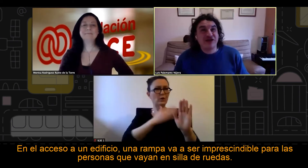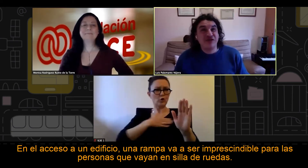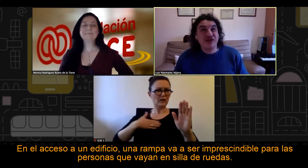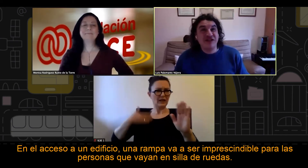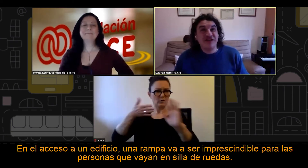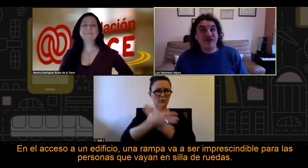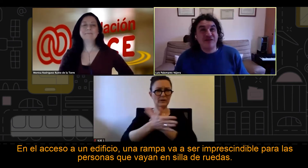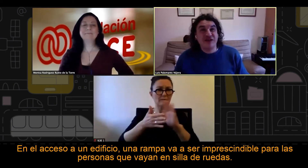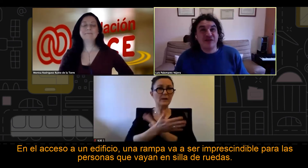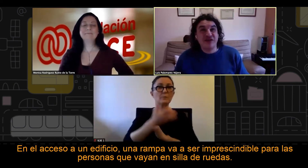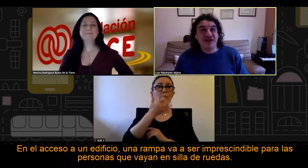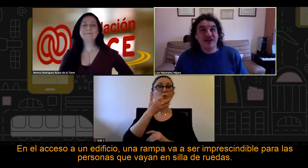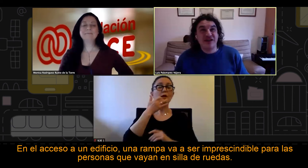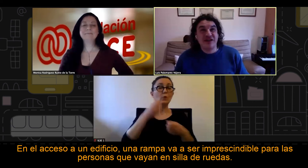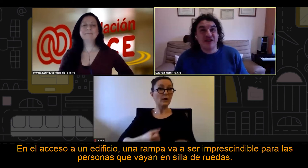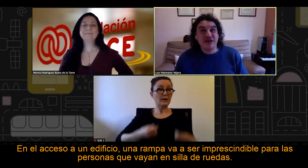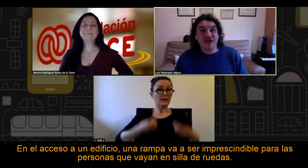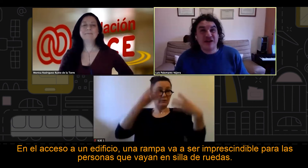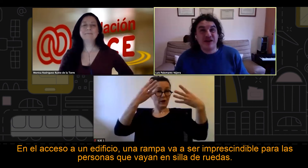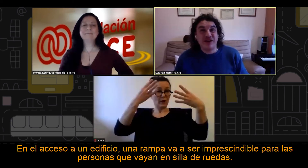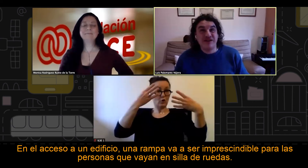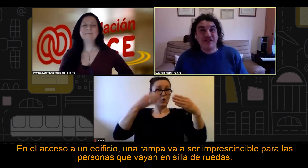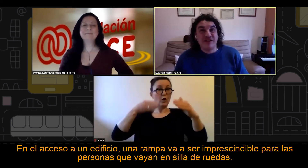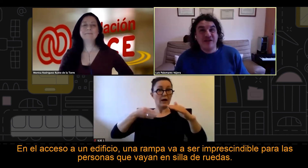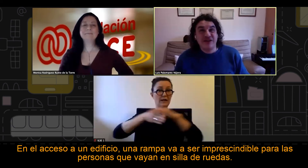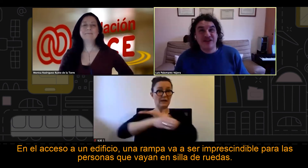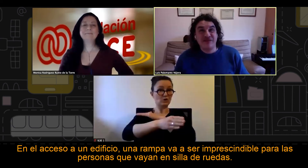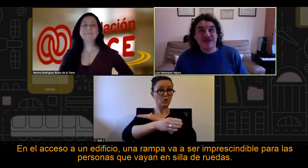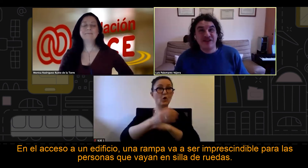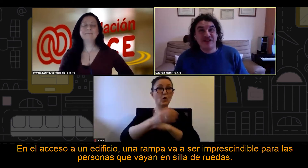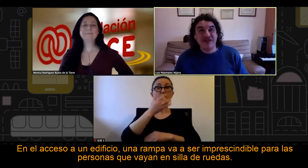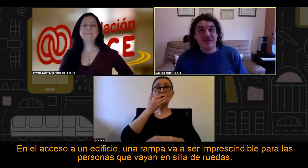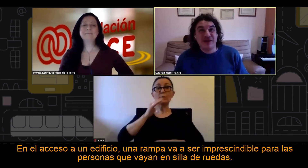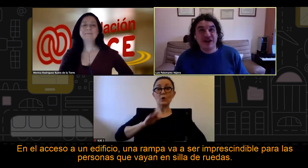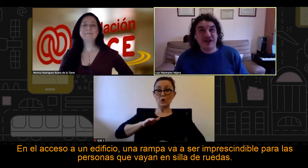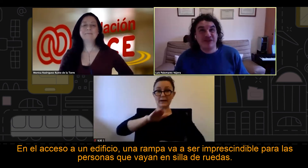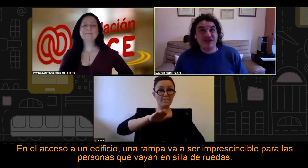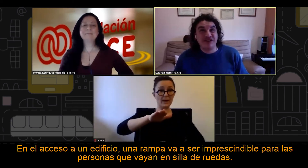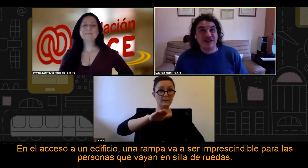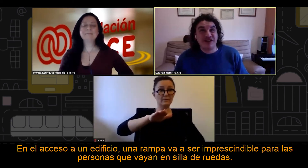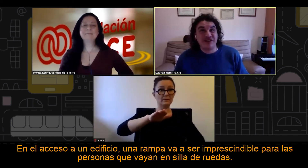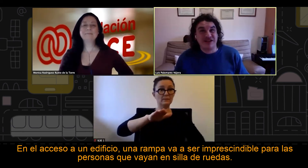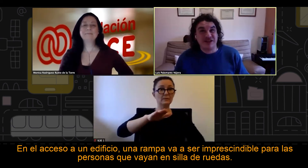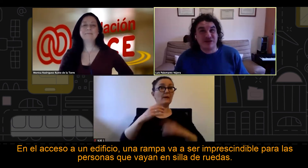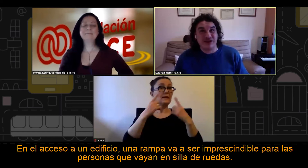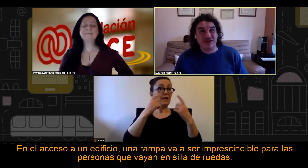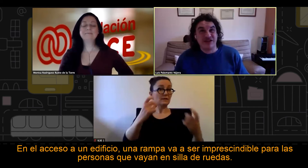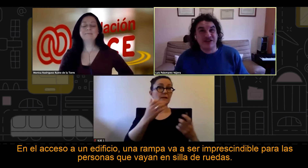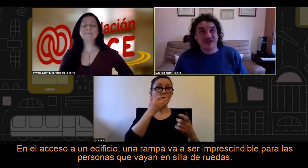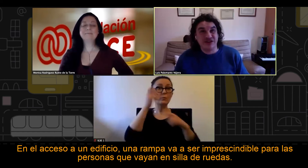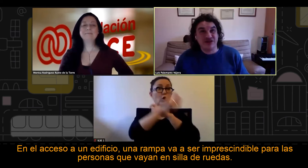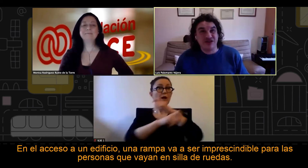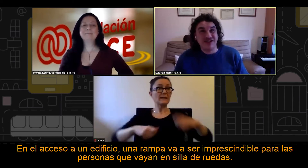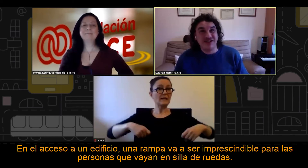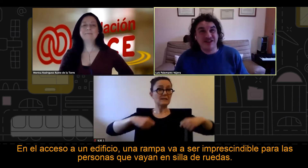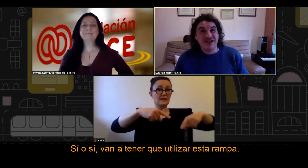acceso a un edificio, por ejemplo, una rampa va a ser imprescindible para las personas que vayan en silla de ruedas. Sí